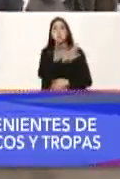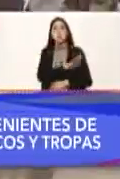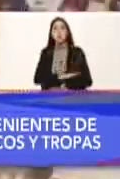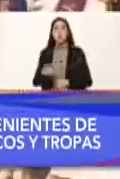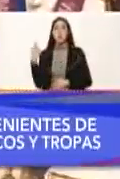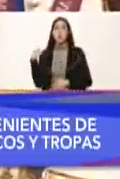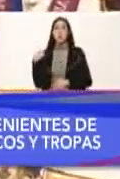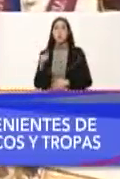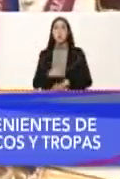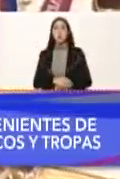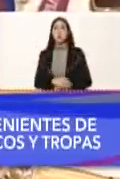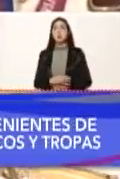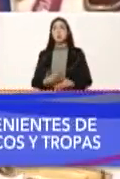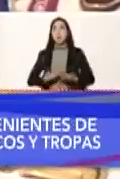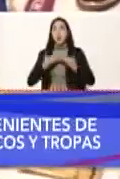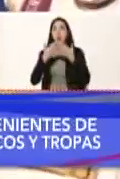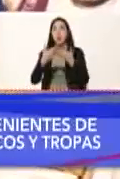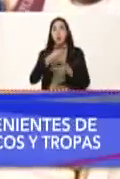patria para su juventud,